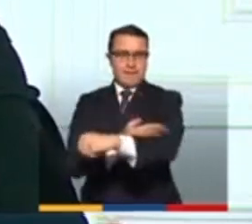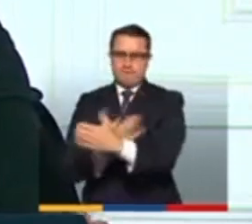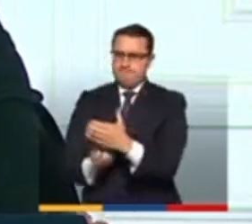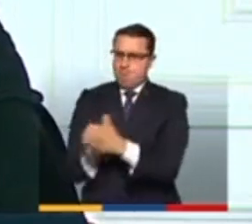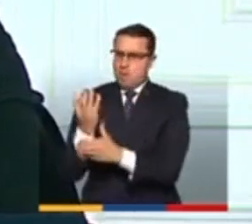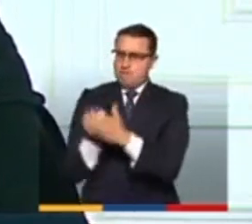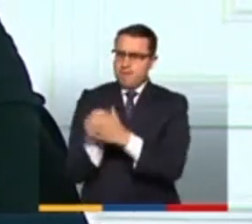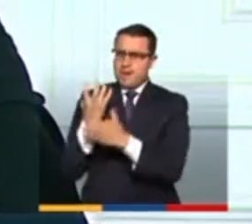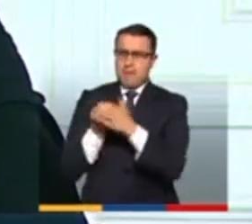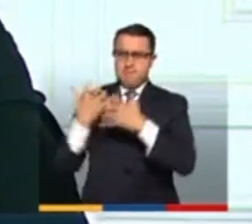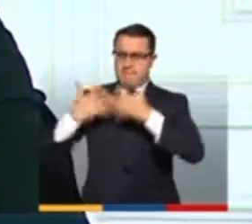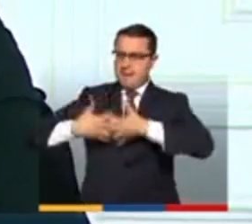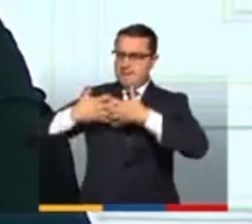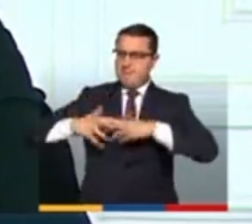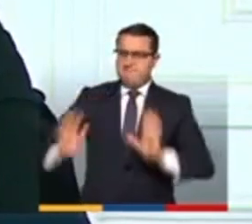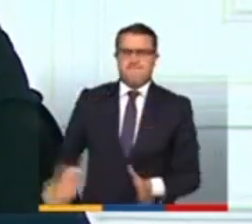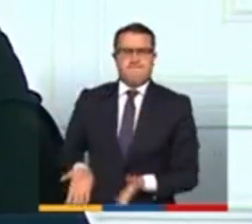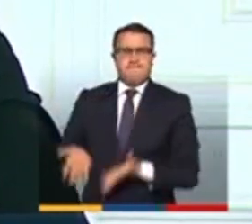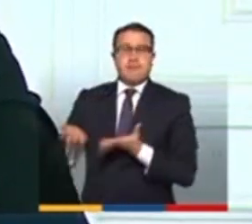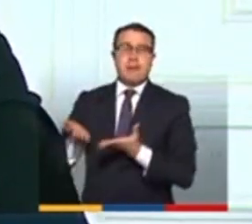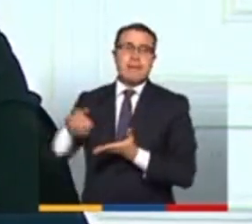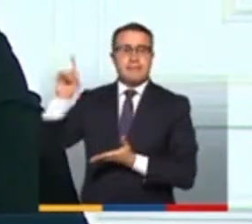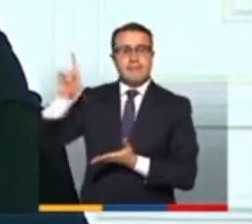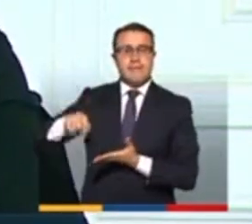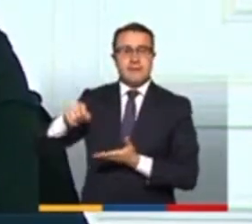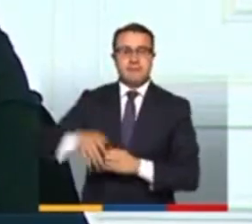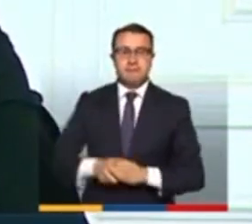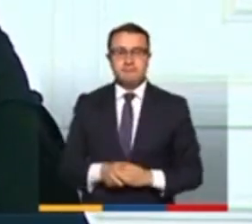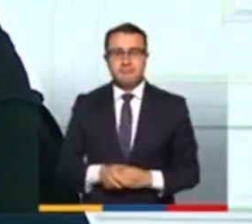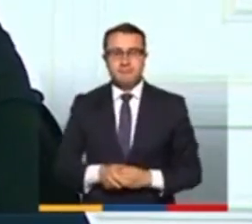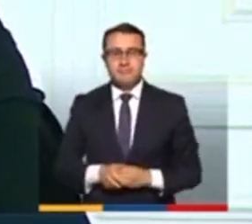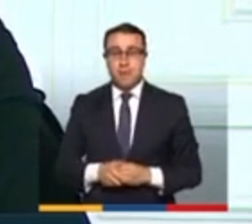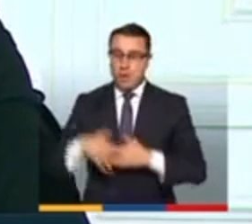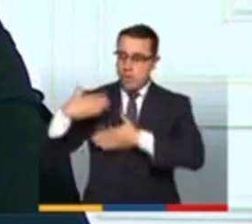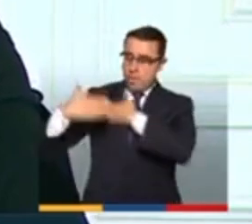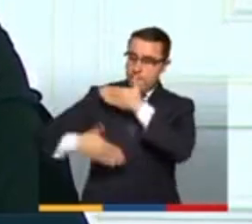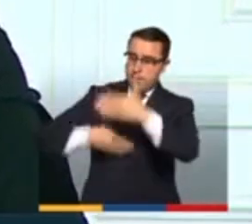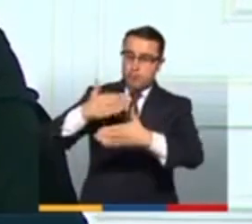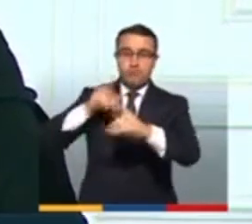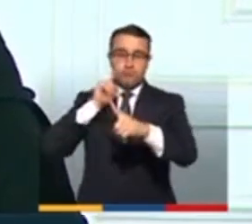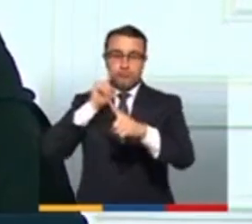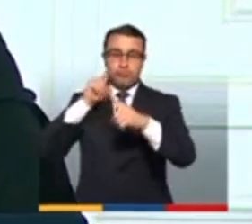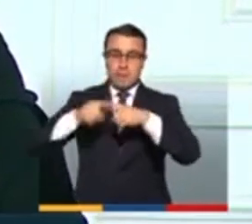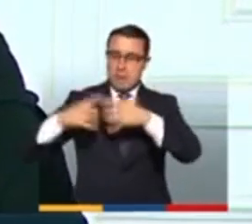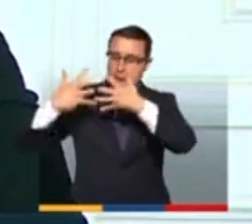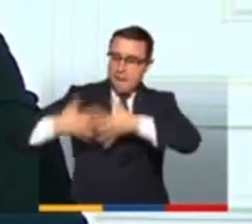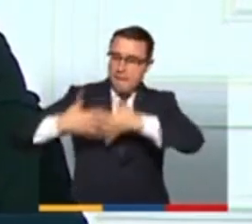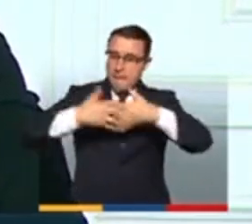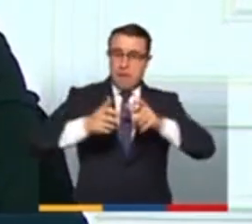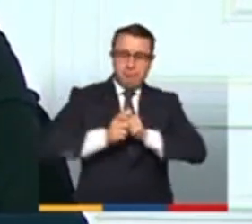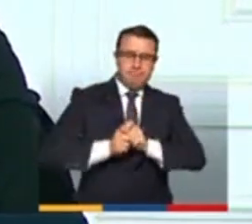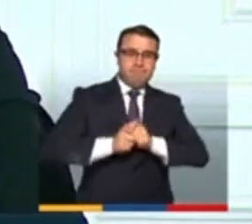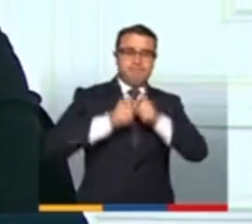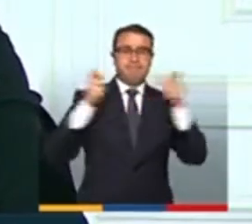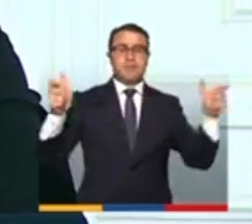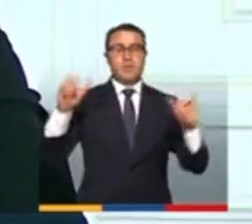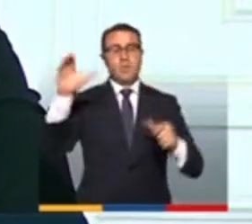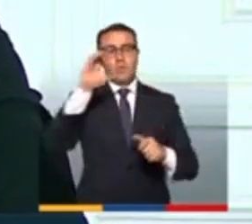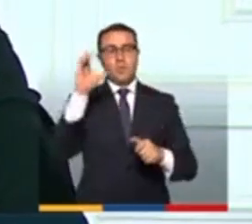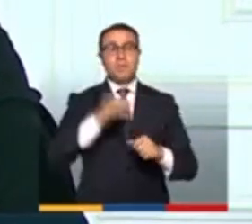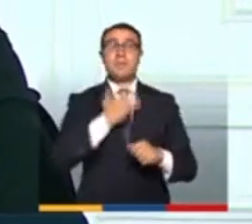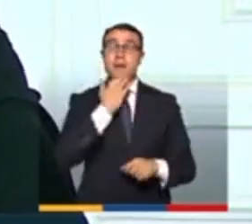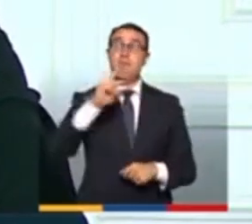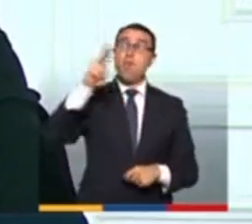su capacidad de jalonar un proceso de industrialización en Colombia, como se han hecho en